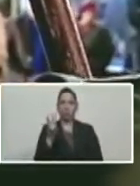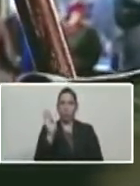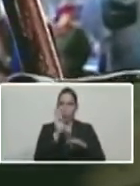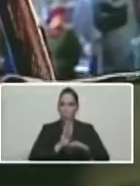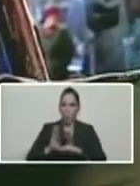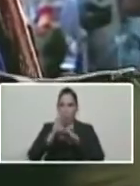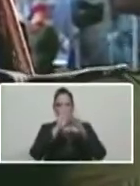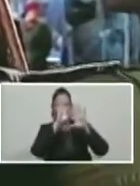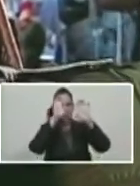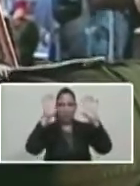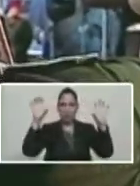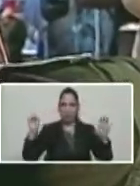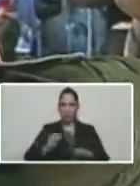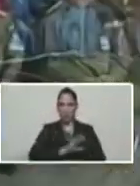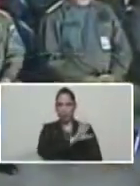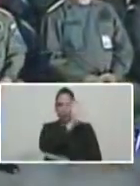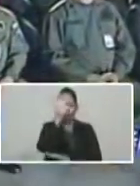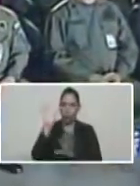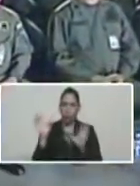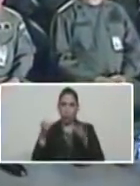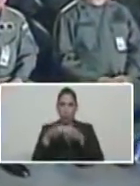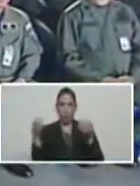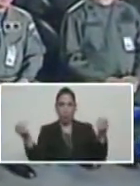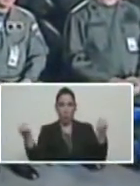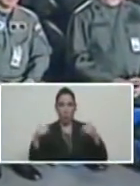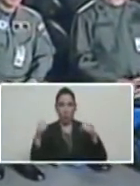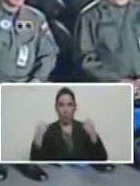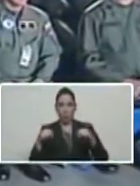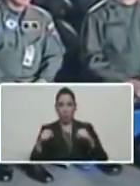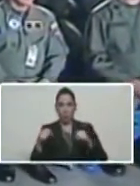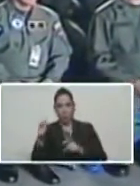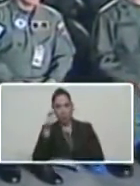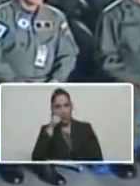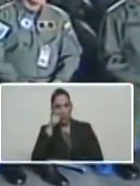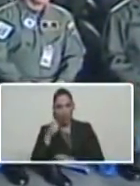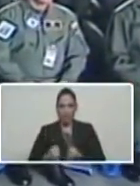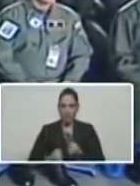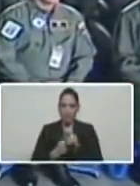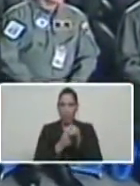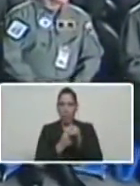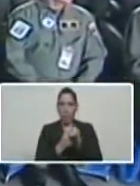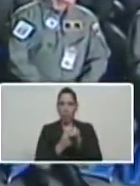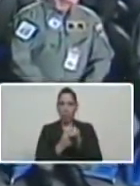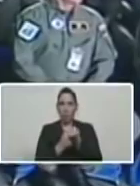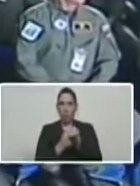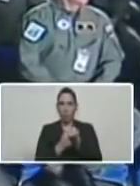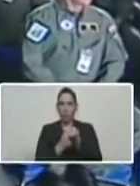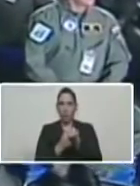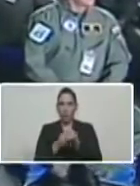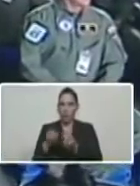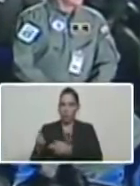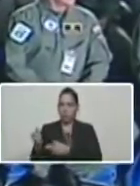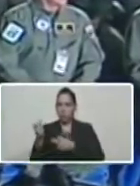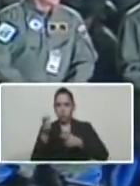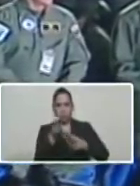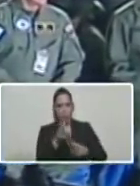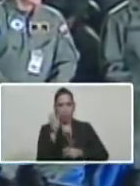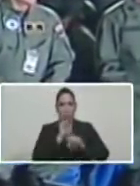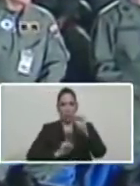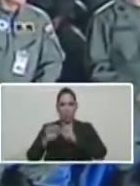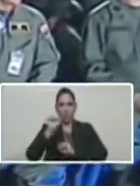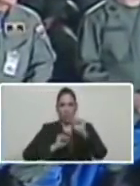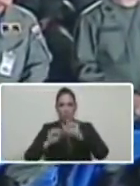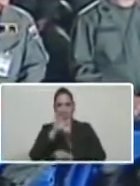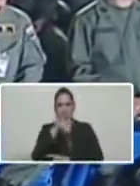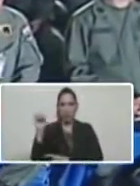Pilotos y técnicos entrenados en las operaciones especiales y apoyo de fuego cercano en defensa de más de 50 bases